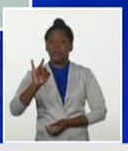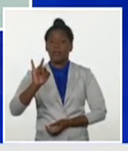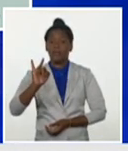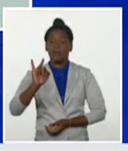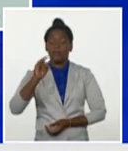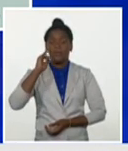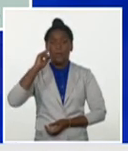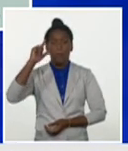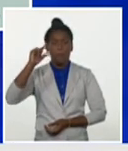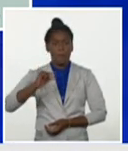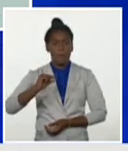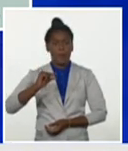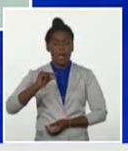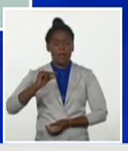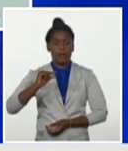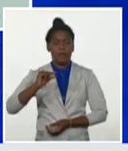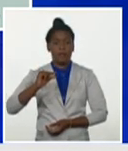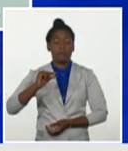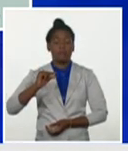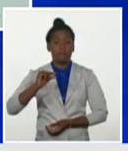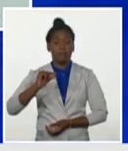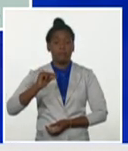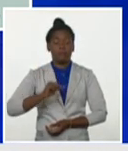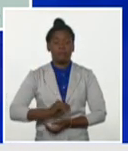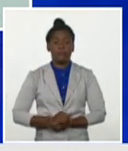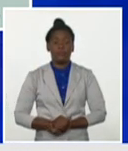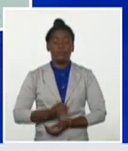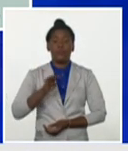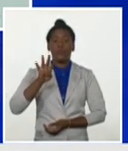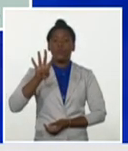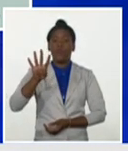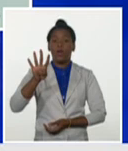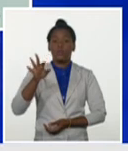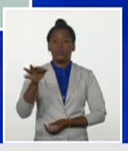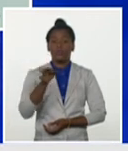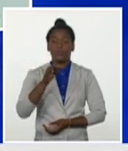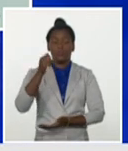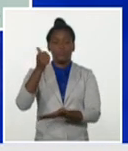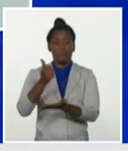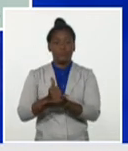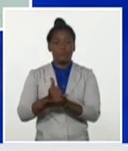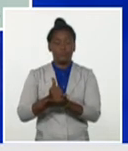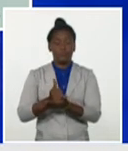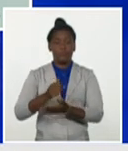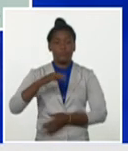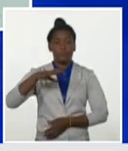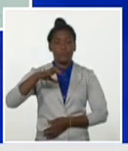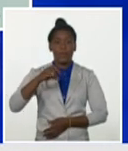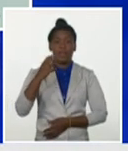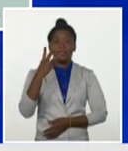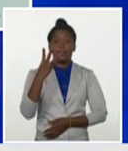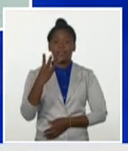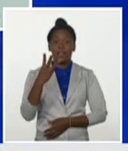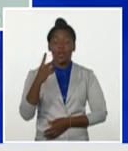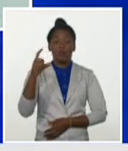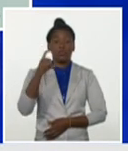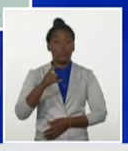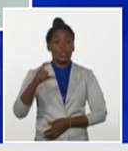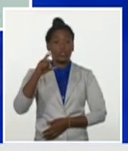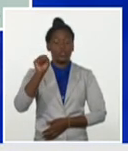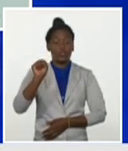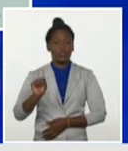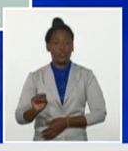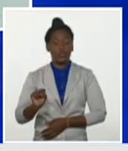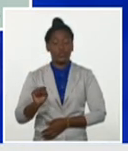el día anterior. 4 del municipio Pinar del Río, 3 de Consolación del Sur, 2